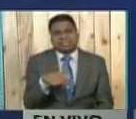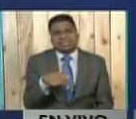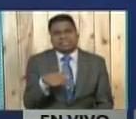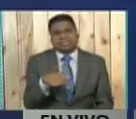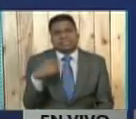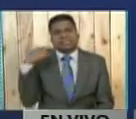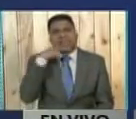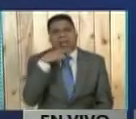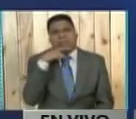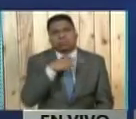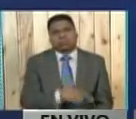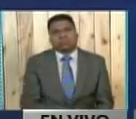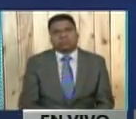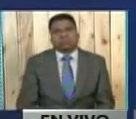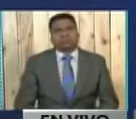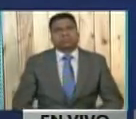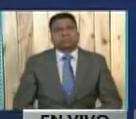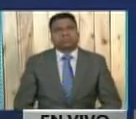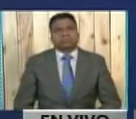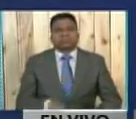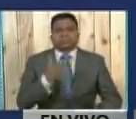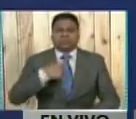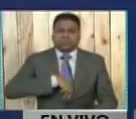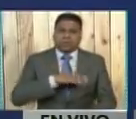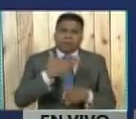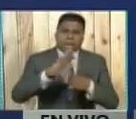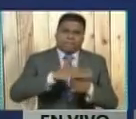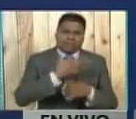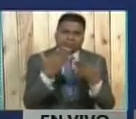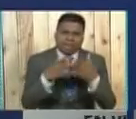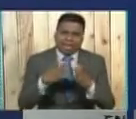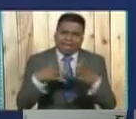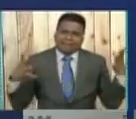haber compartido con usted una extraordinaria jornada de trabajo